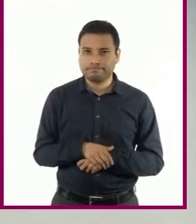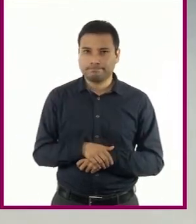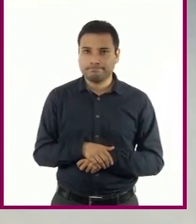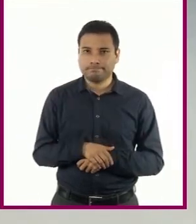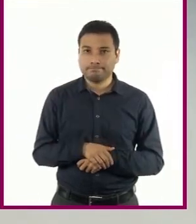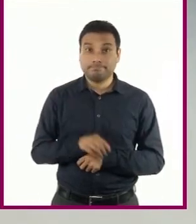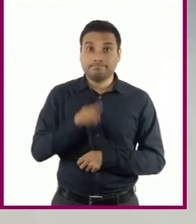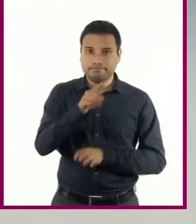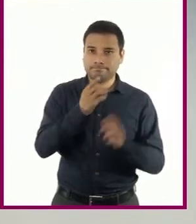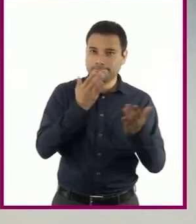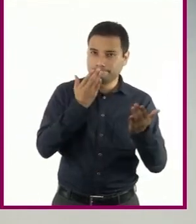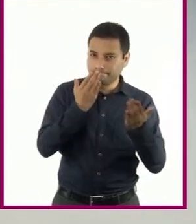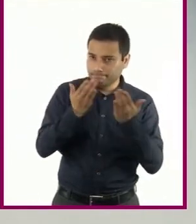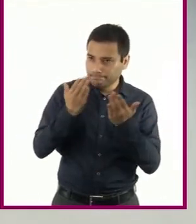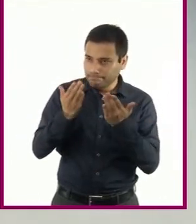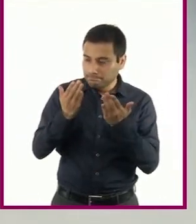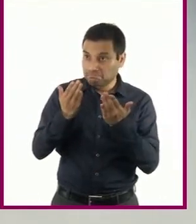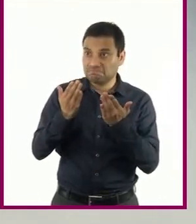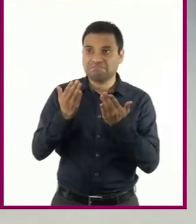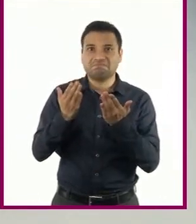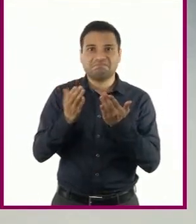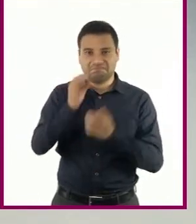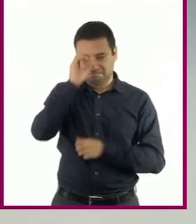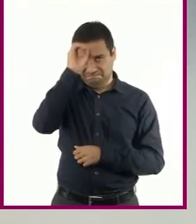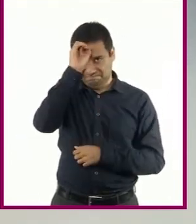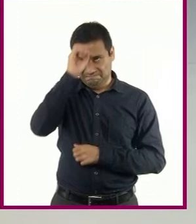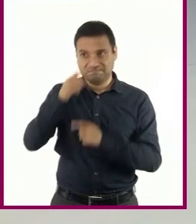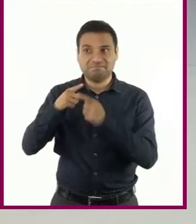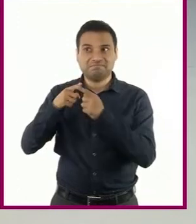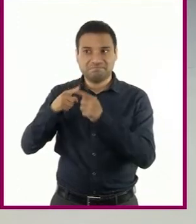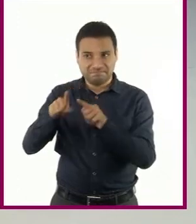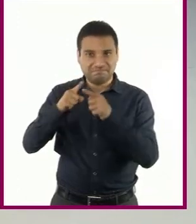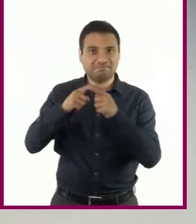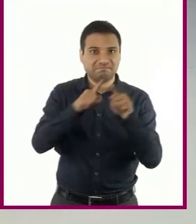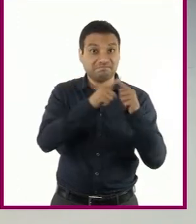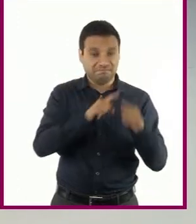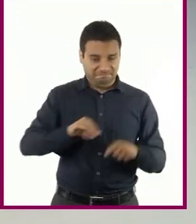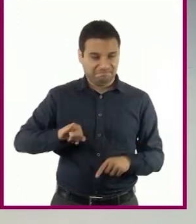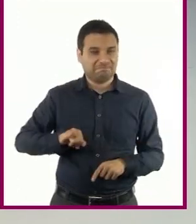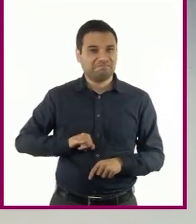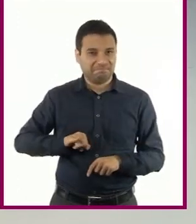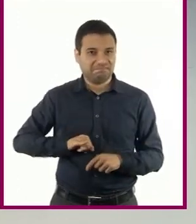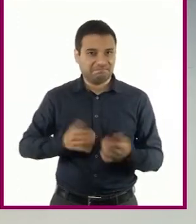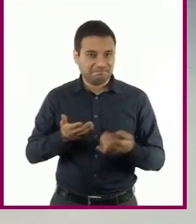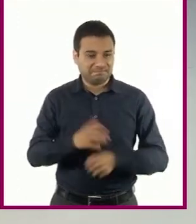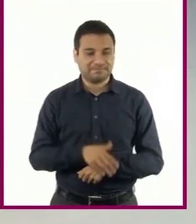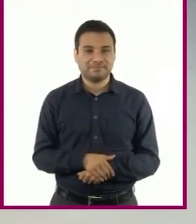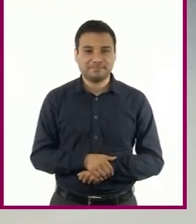lleven alguna sorpresa, pues las opiniones de otras personas siempre enriquecerán las nuestras.